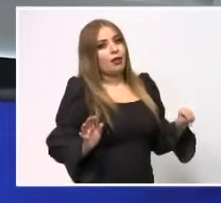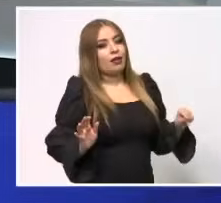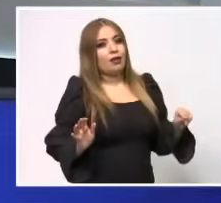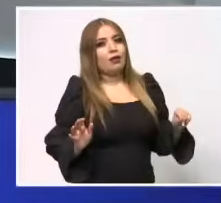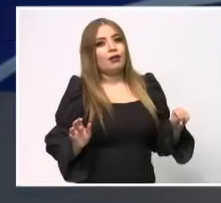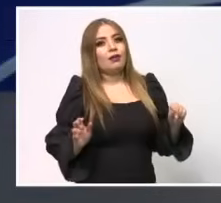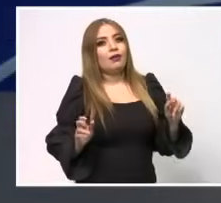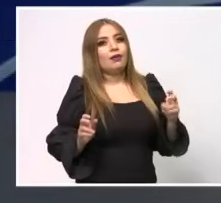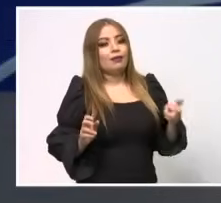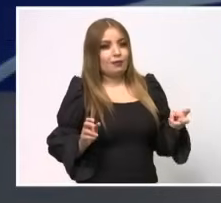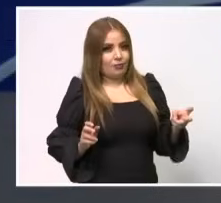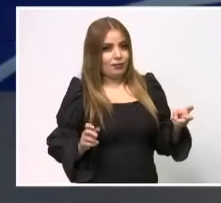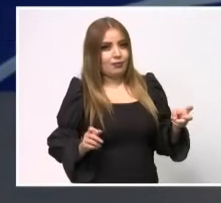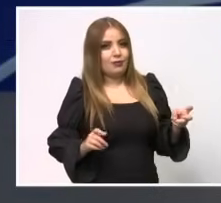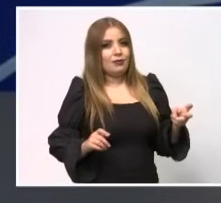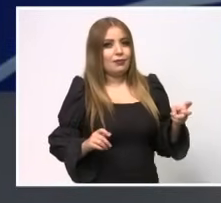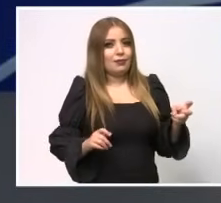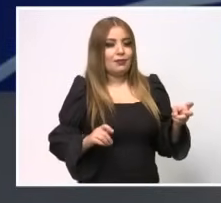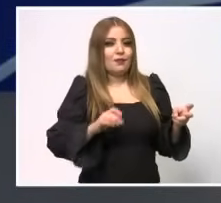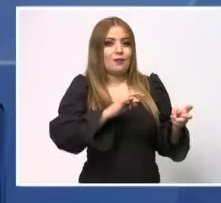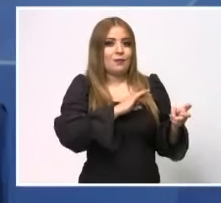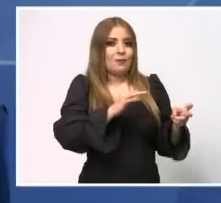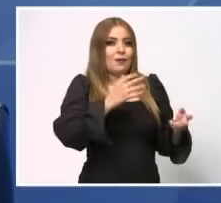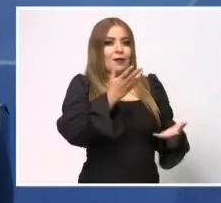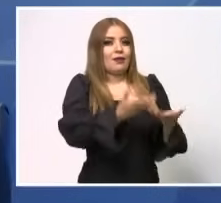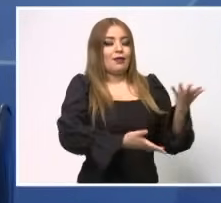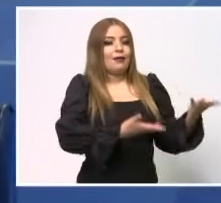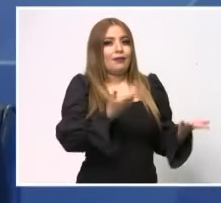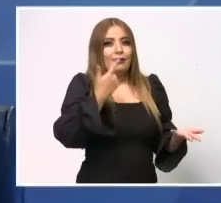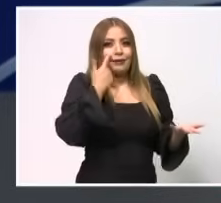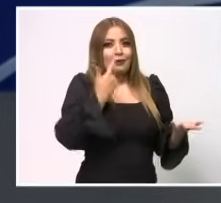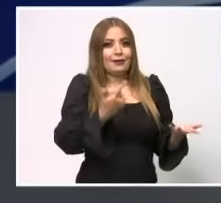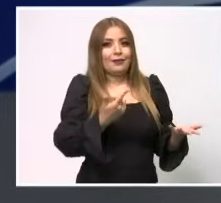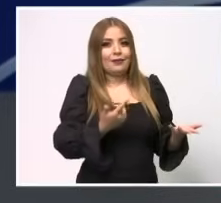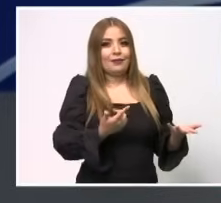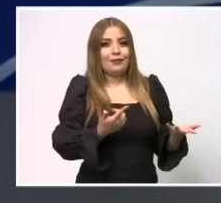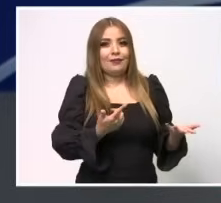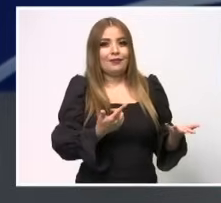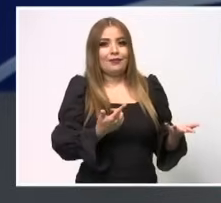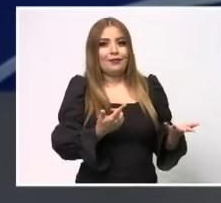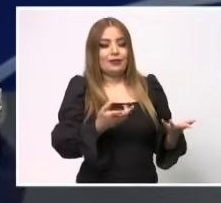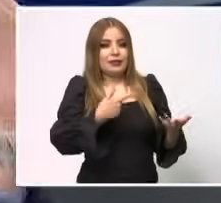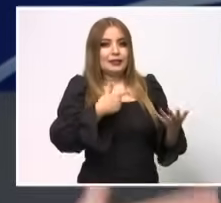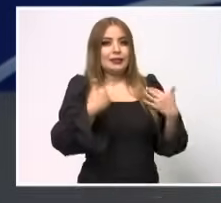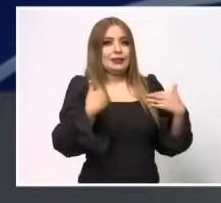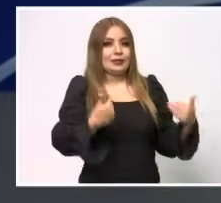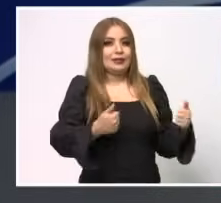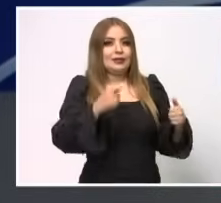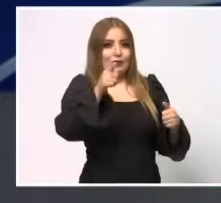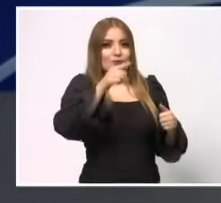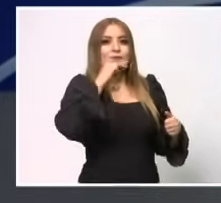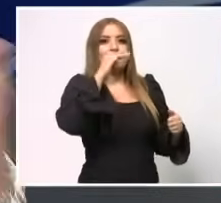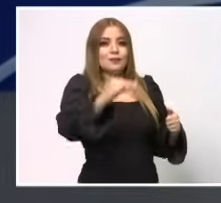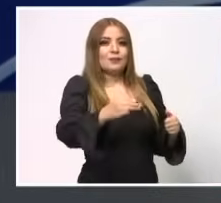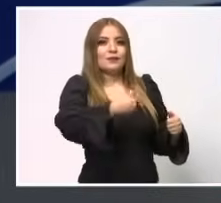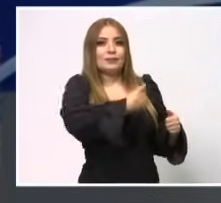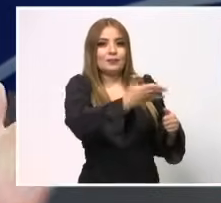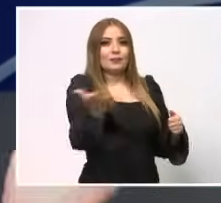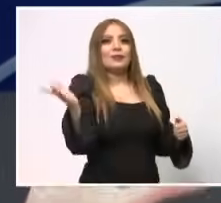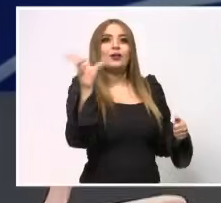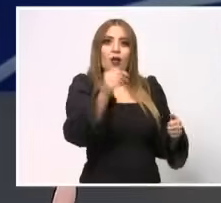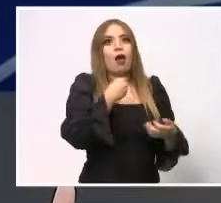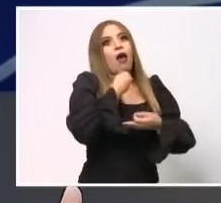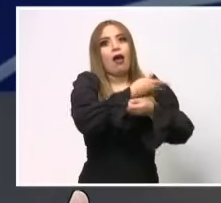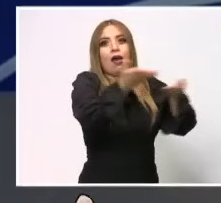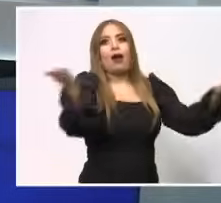acótalo porque puede salirse de las no no Claro me queda claro el mensaje que quieres enviar pero no lo des porque